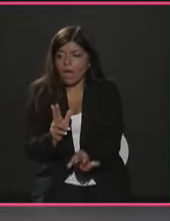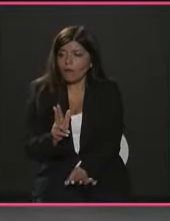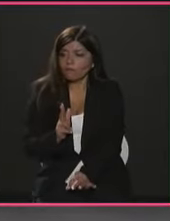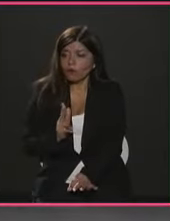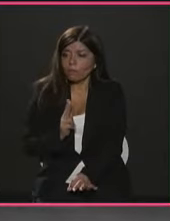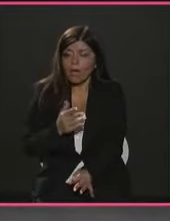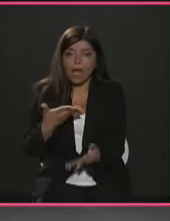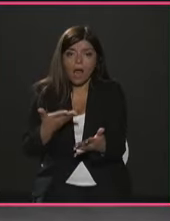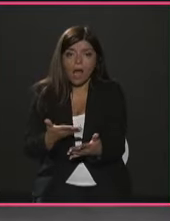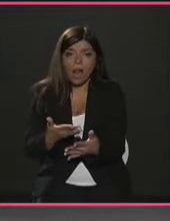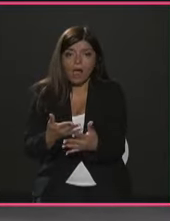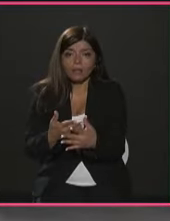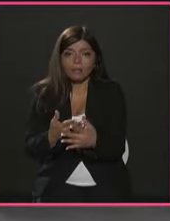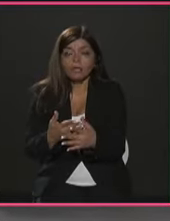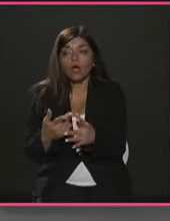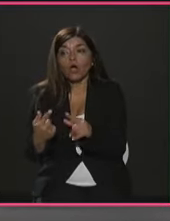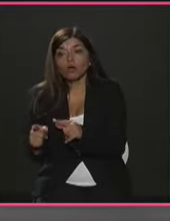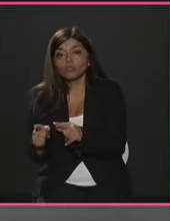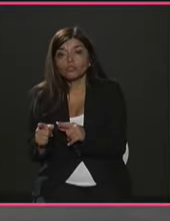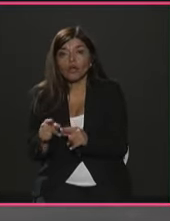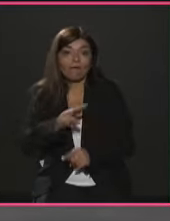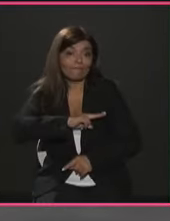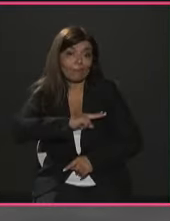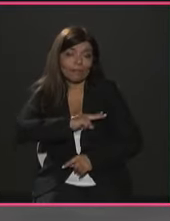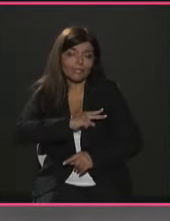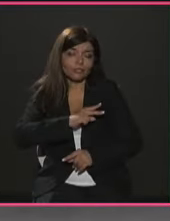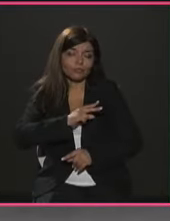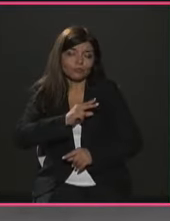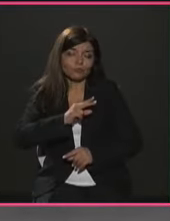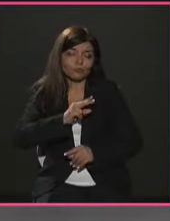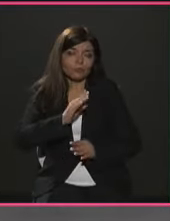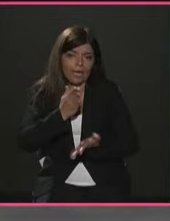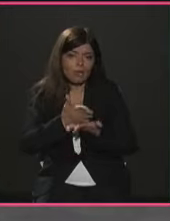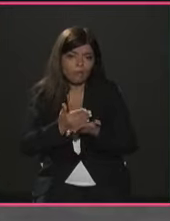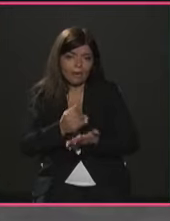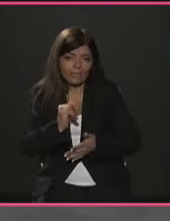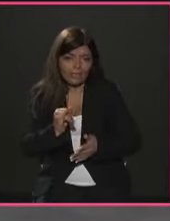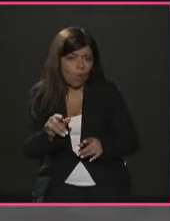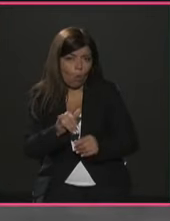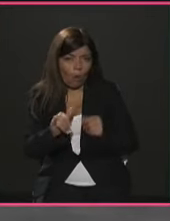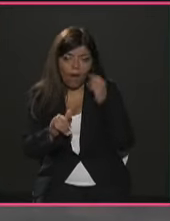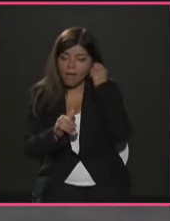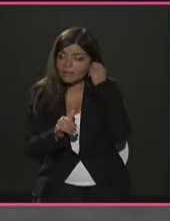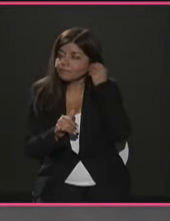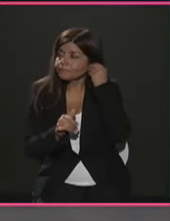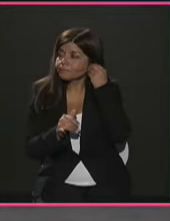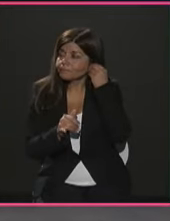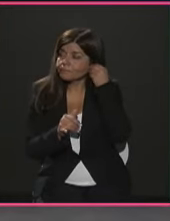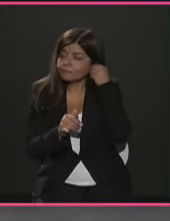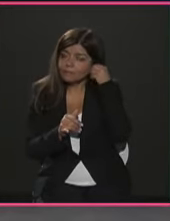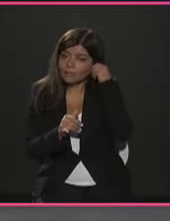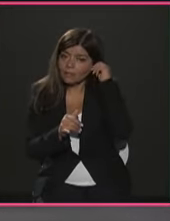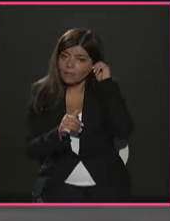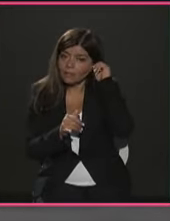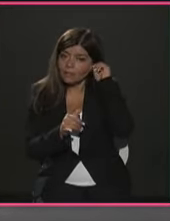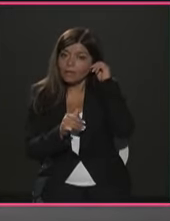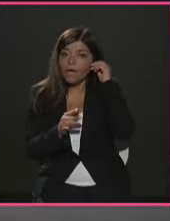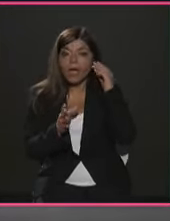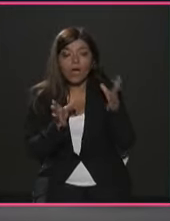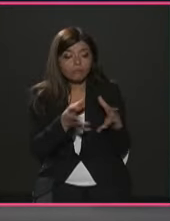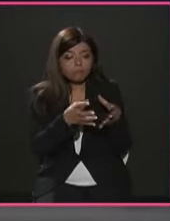eh mucho más informal en el caso de Valparaíso Pero igual hay un plan a lo mejor no no tan colectivo eh